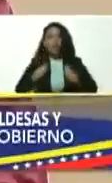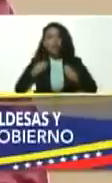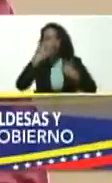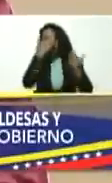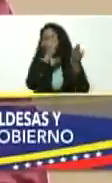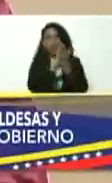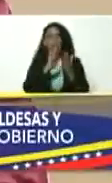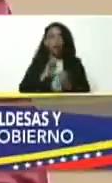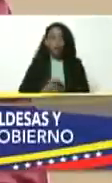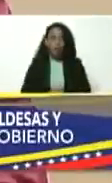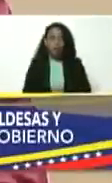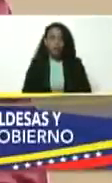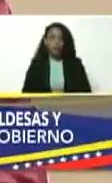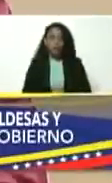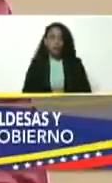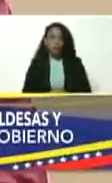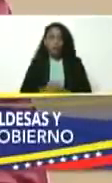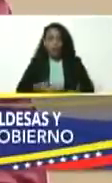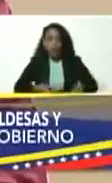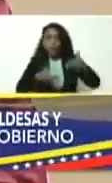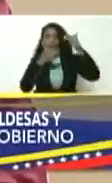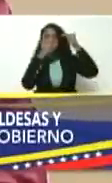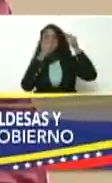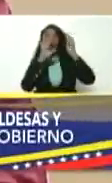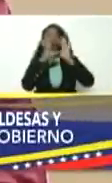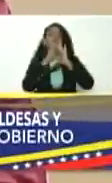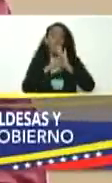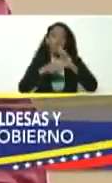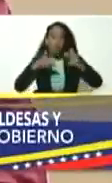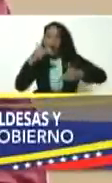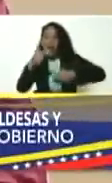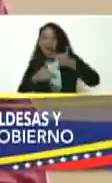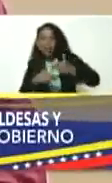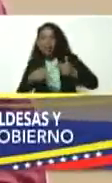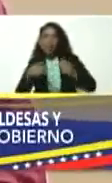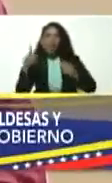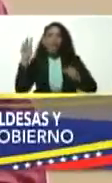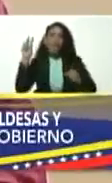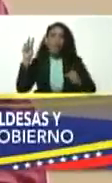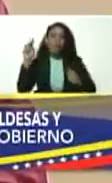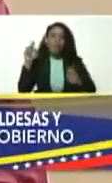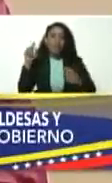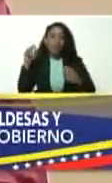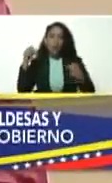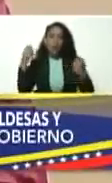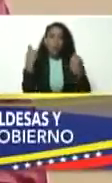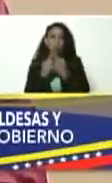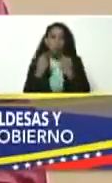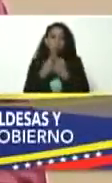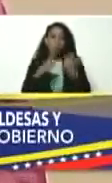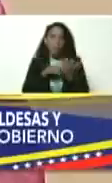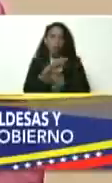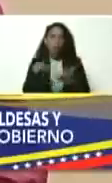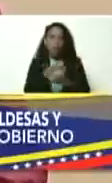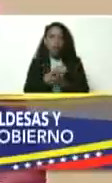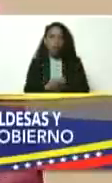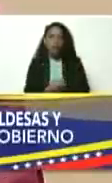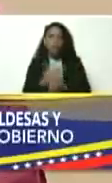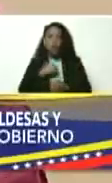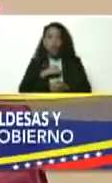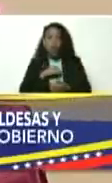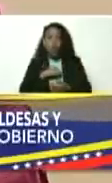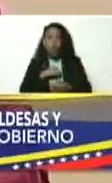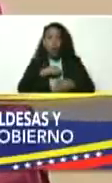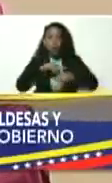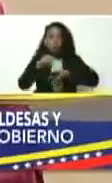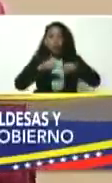con el secuestro contrabando el narcotráfico la violencia así que estamos coordinando todos